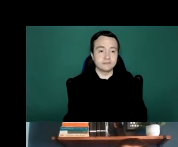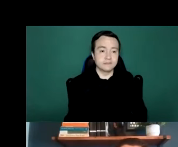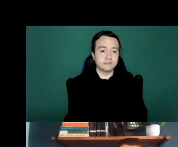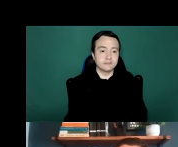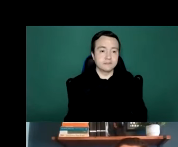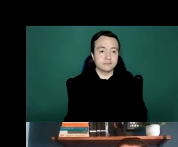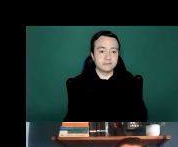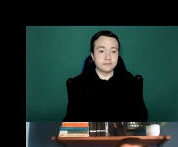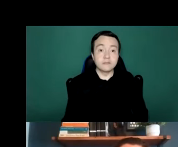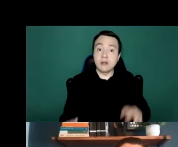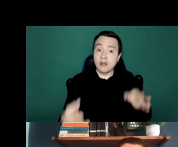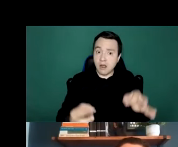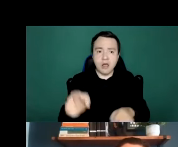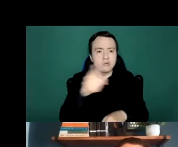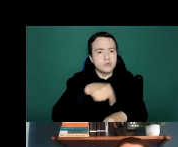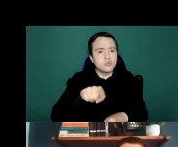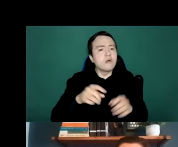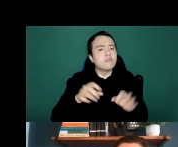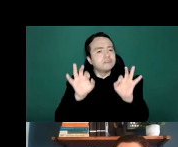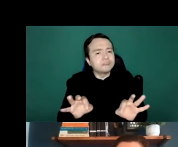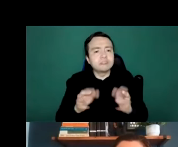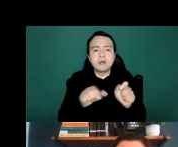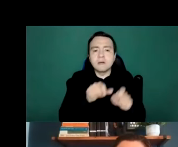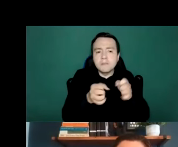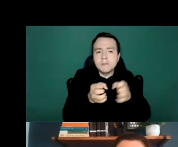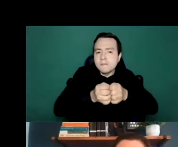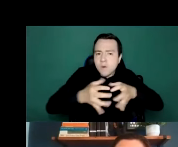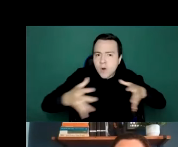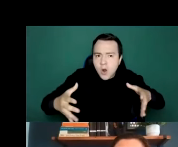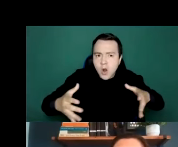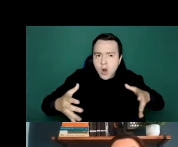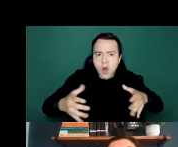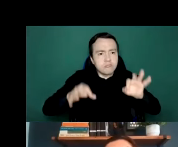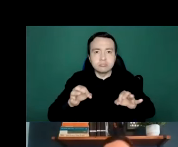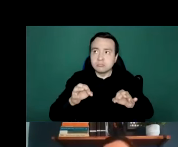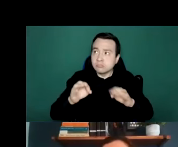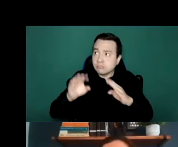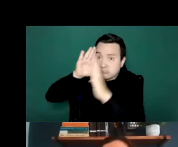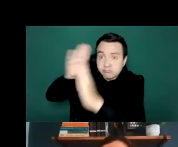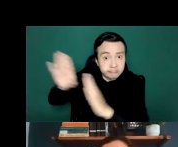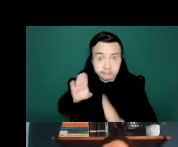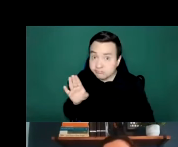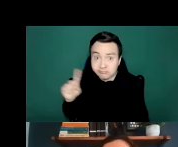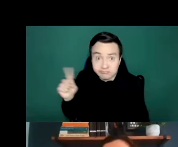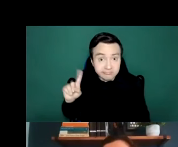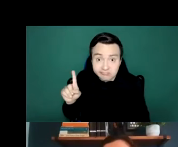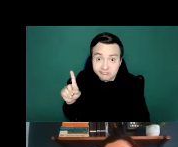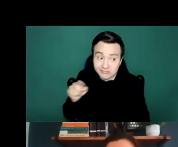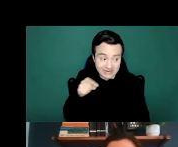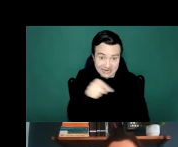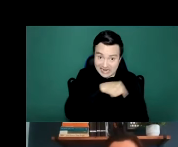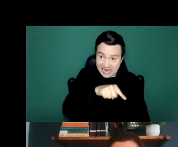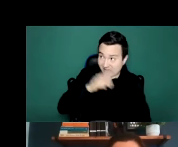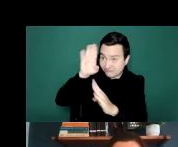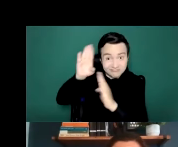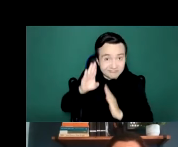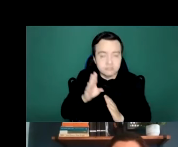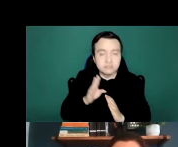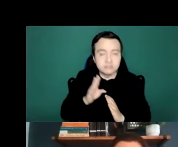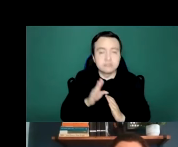porcentajes de la población que no buscan atención de salud de manera oportuna también sufren de altas tasas de